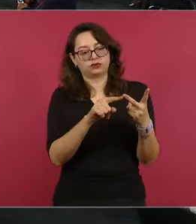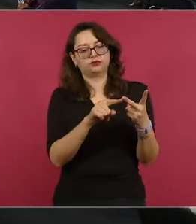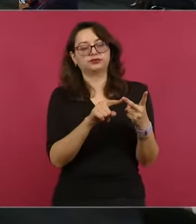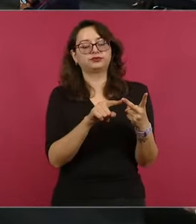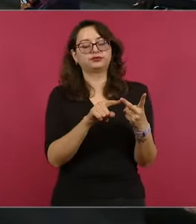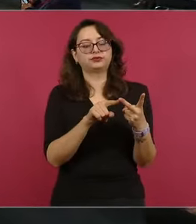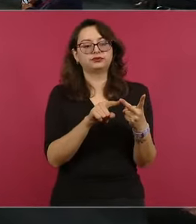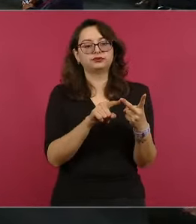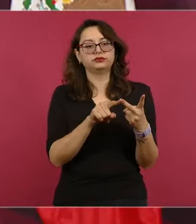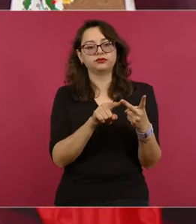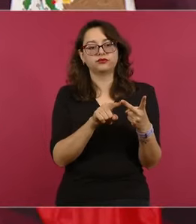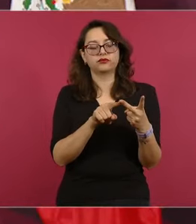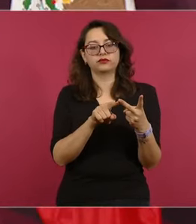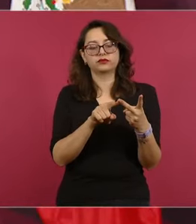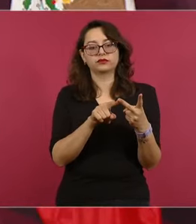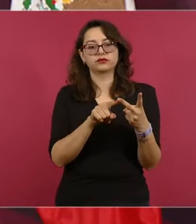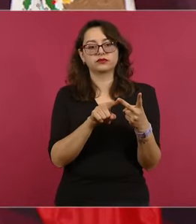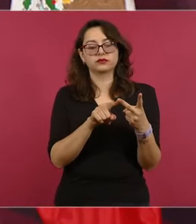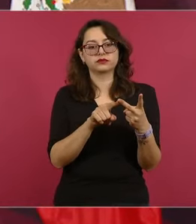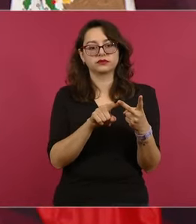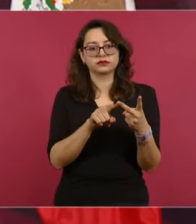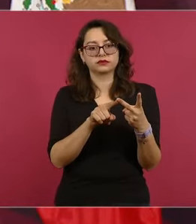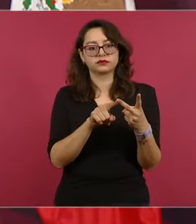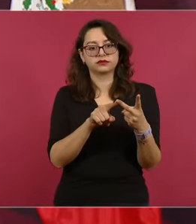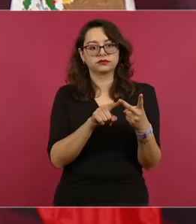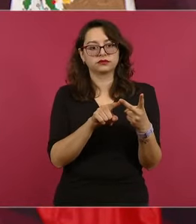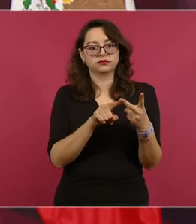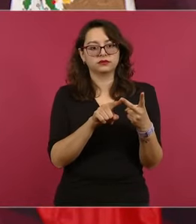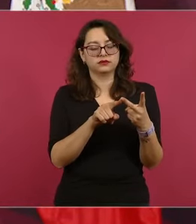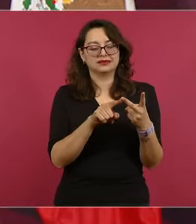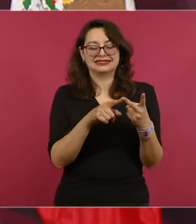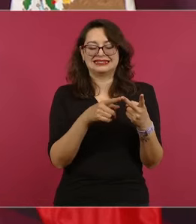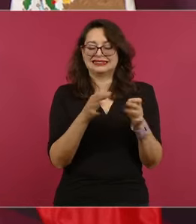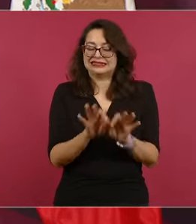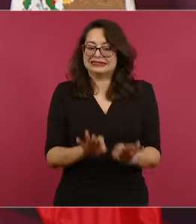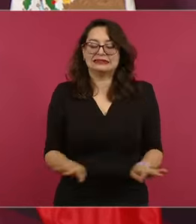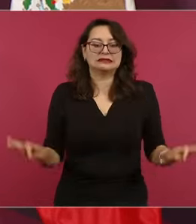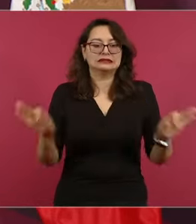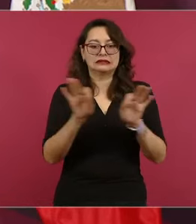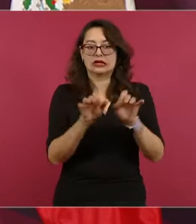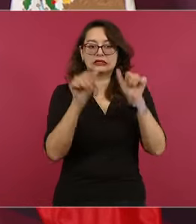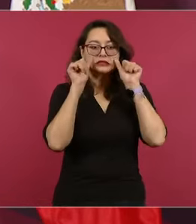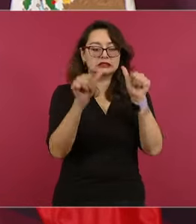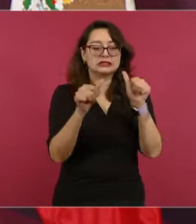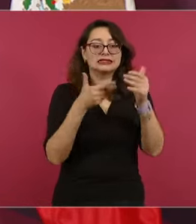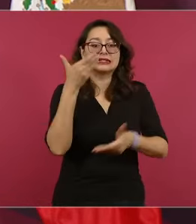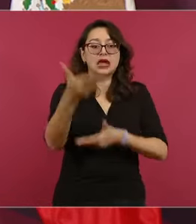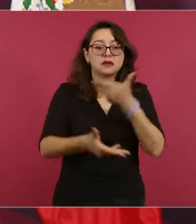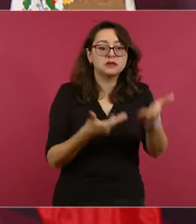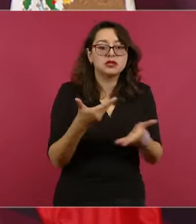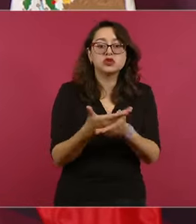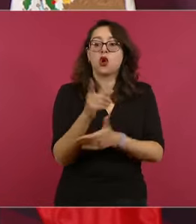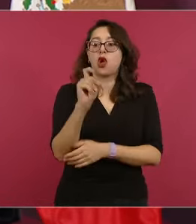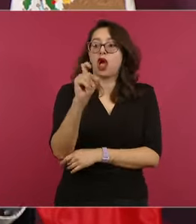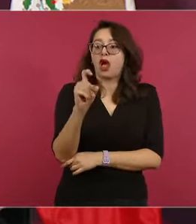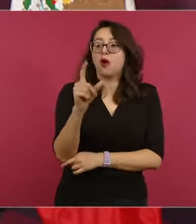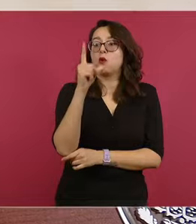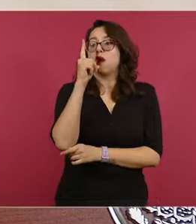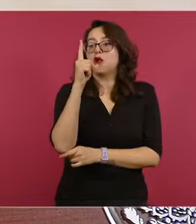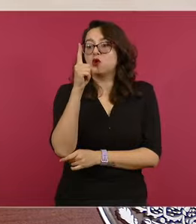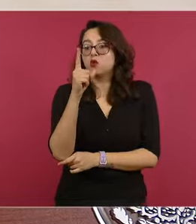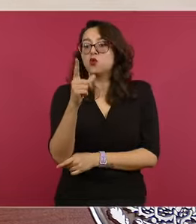atendiendo, sobre todo con servicios públicos, porque crecen